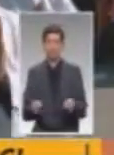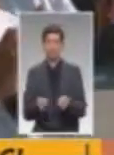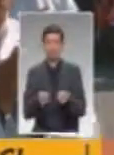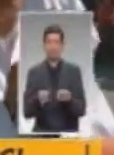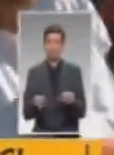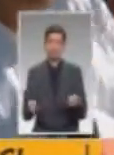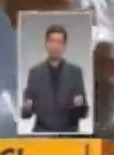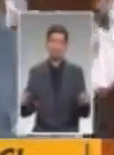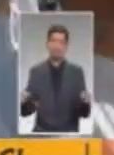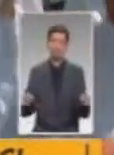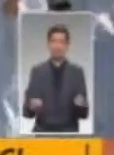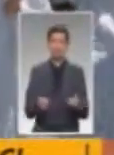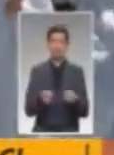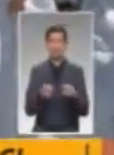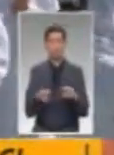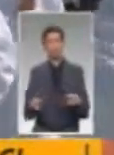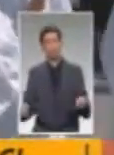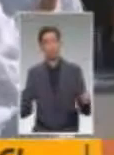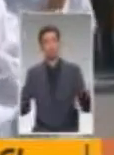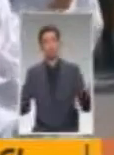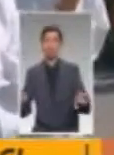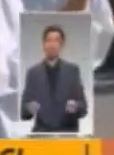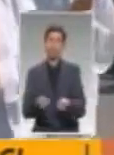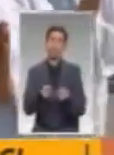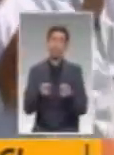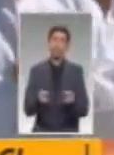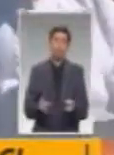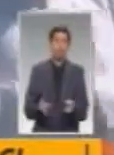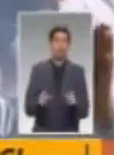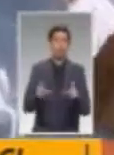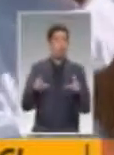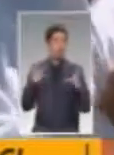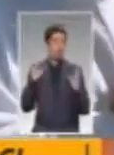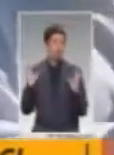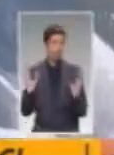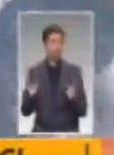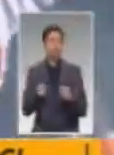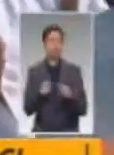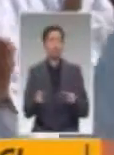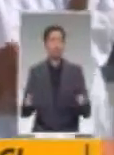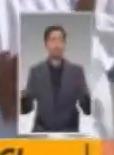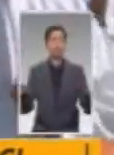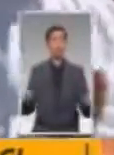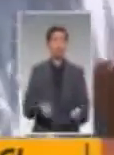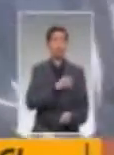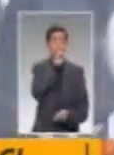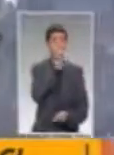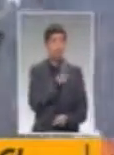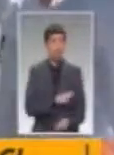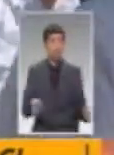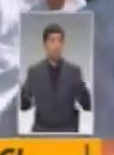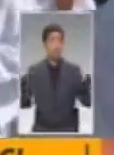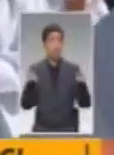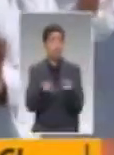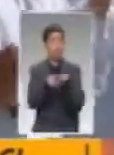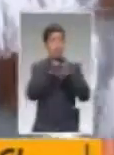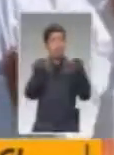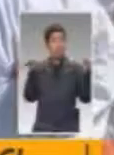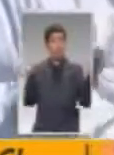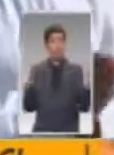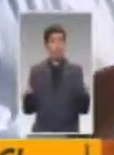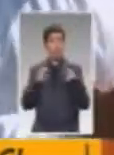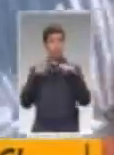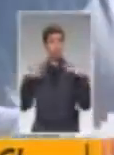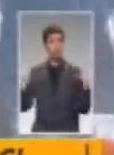modo que estas misas siempre duran en torno a una hora y media, por lo bajo, digamos, ¿no? ¿Qué es lo que se puede esperar desde el punto de vista? Porque escuchamos